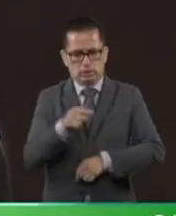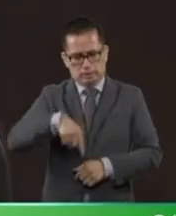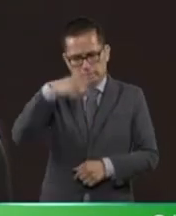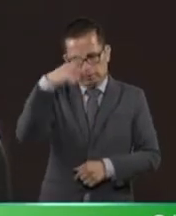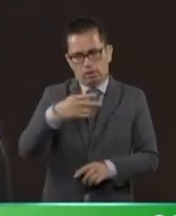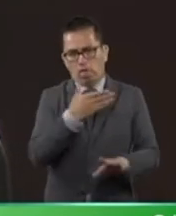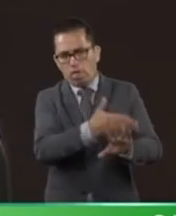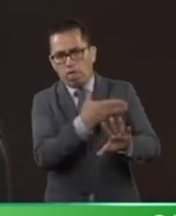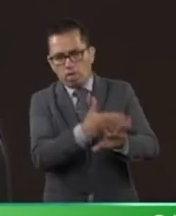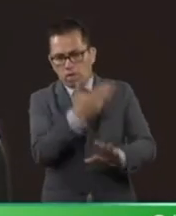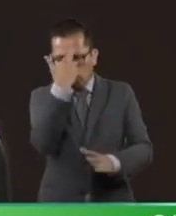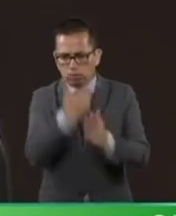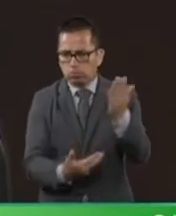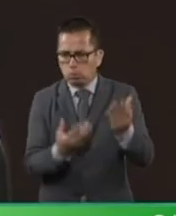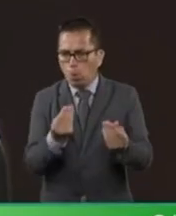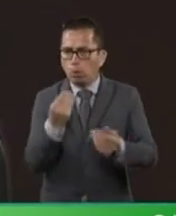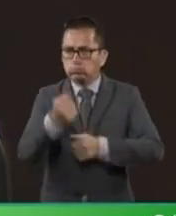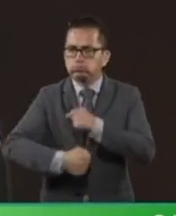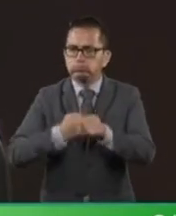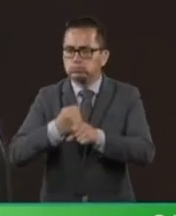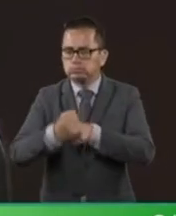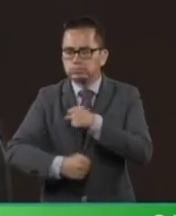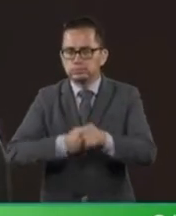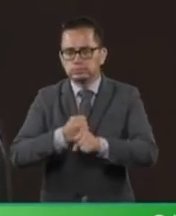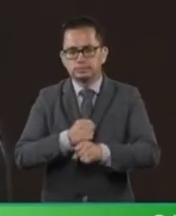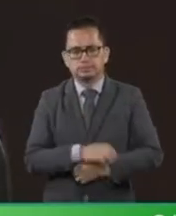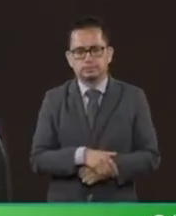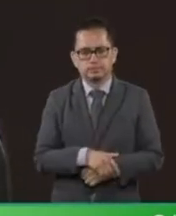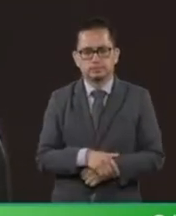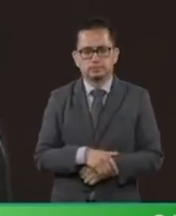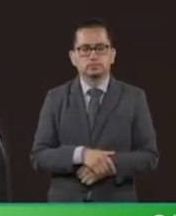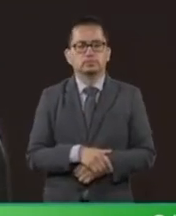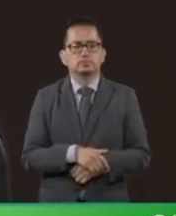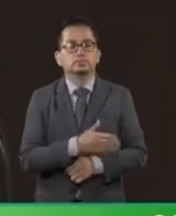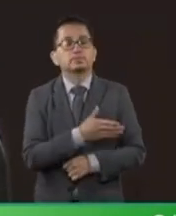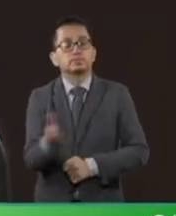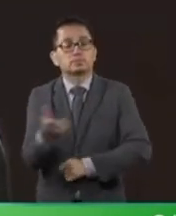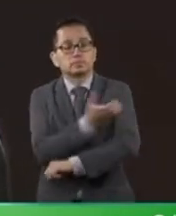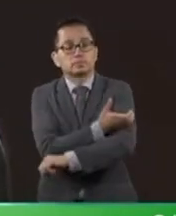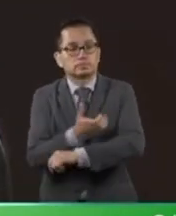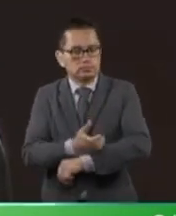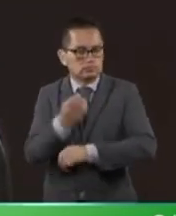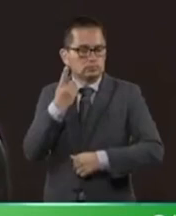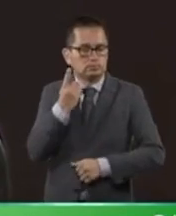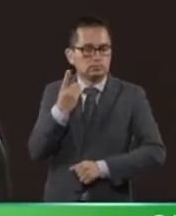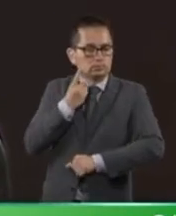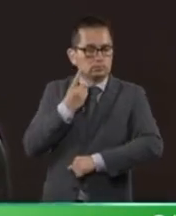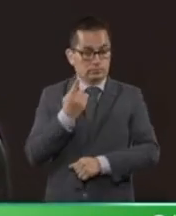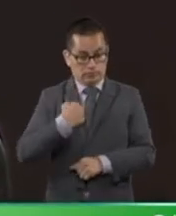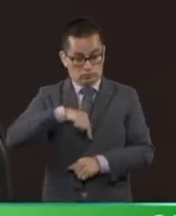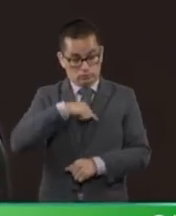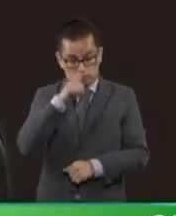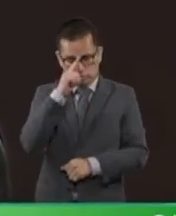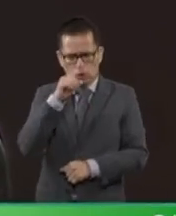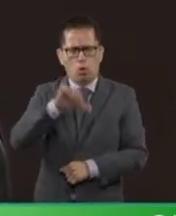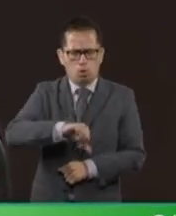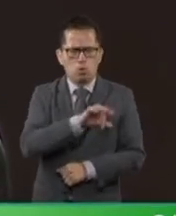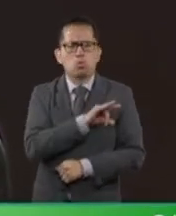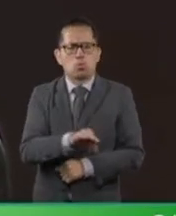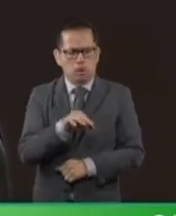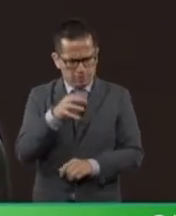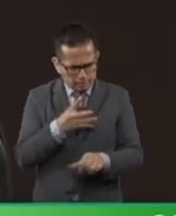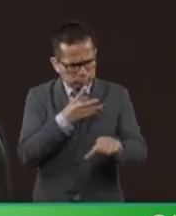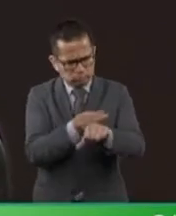país. Hoy, compañeras diputadas y diputados, abracemos la posibilidad de construir un México más